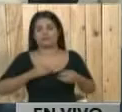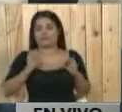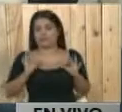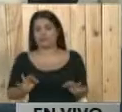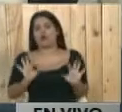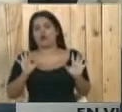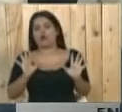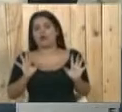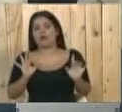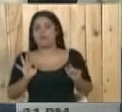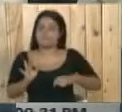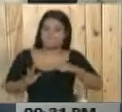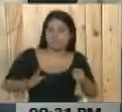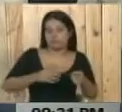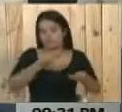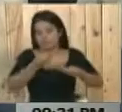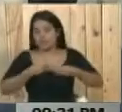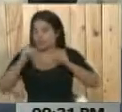¿Ah?